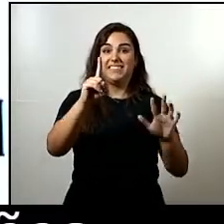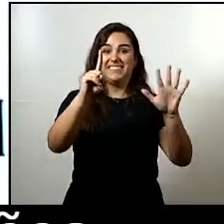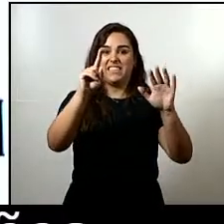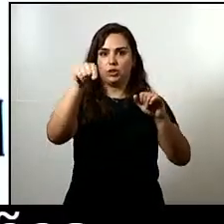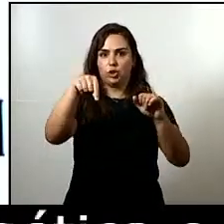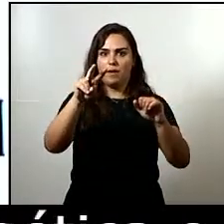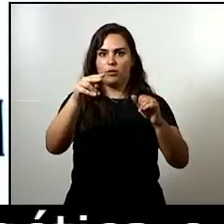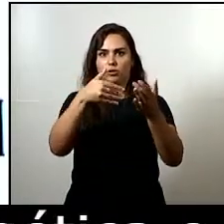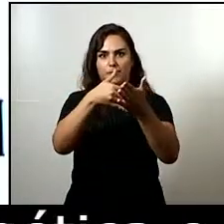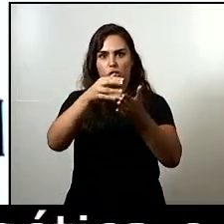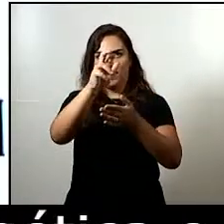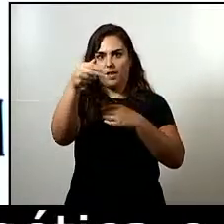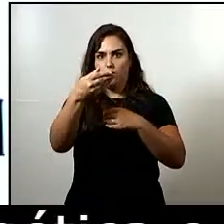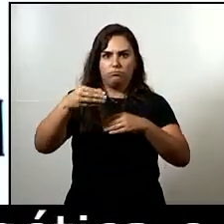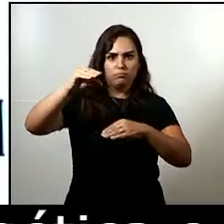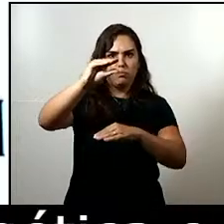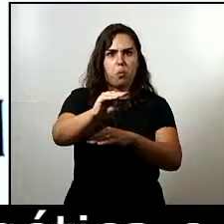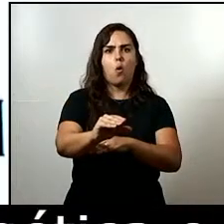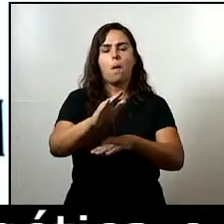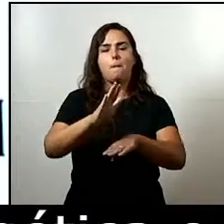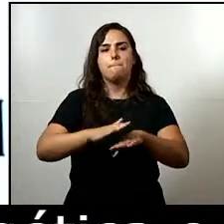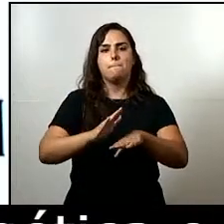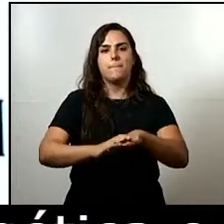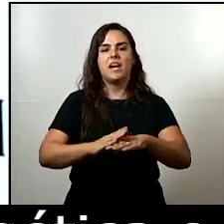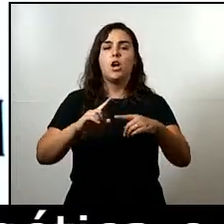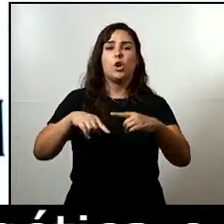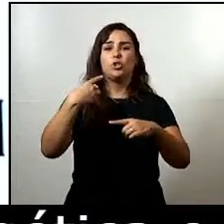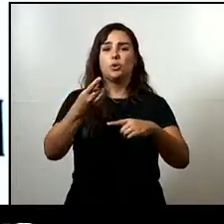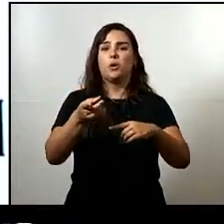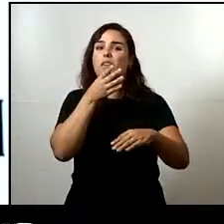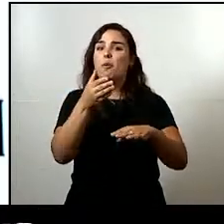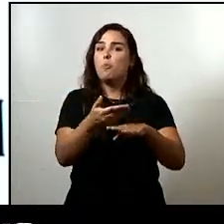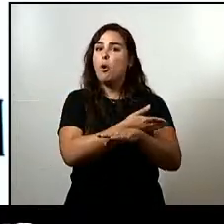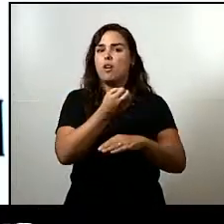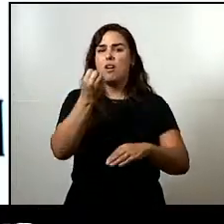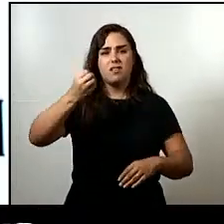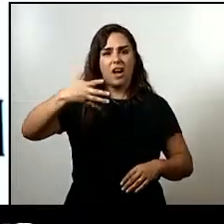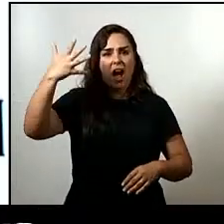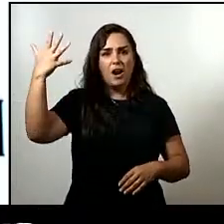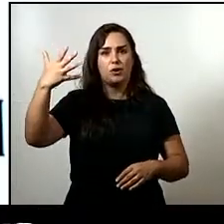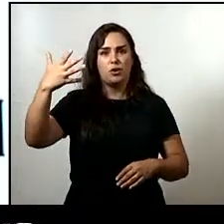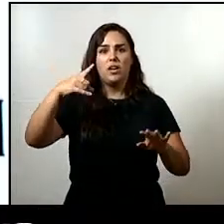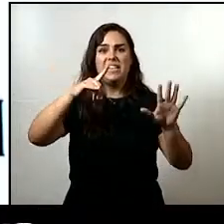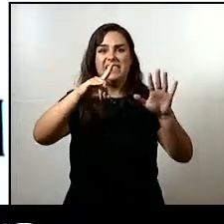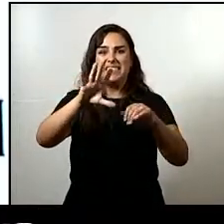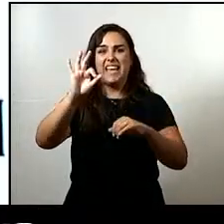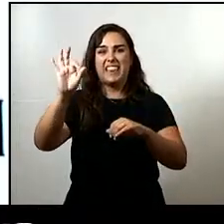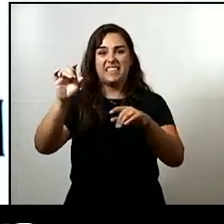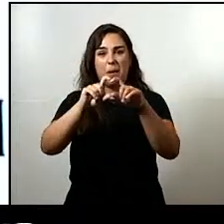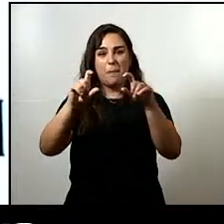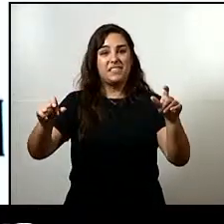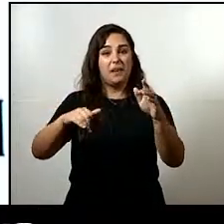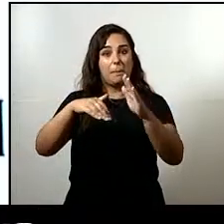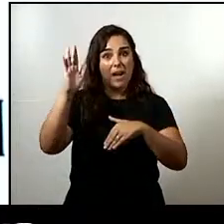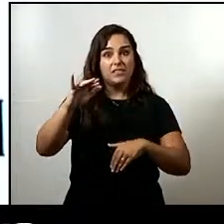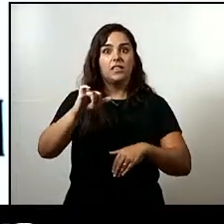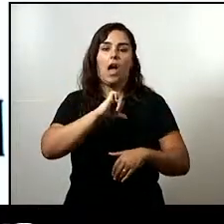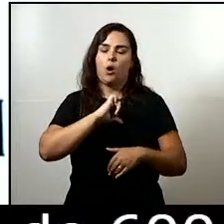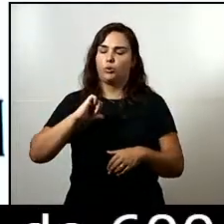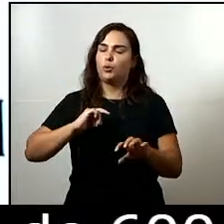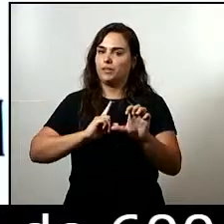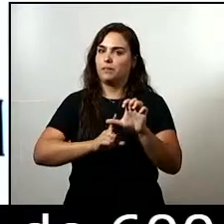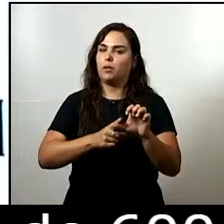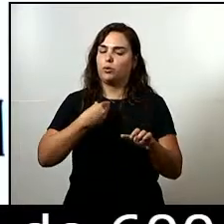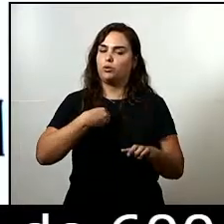6,2 millones de euros para compensar los efectos del aumento de los costes a más de 600 empresas y autónomos